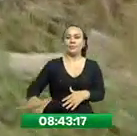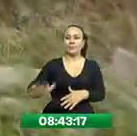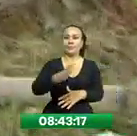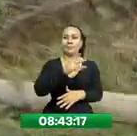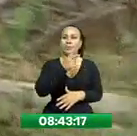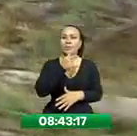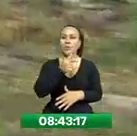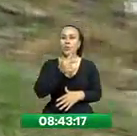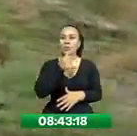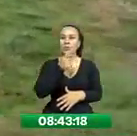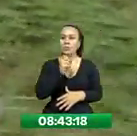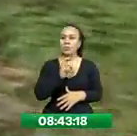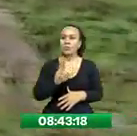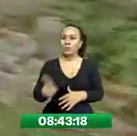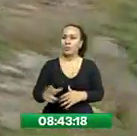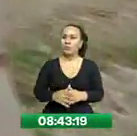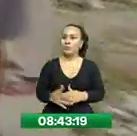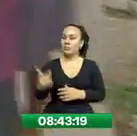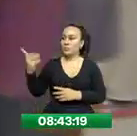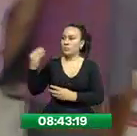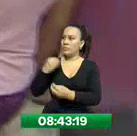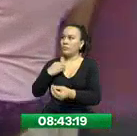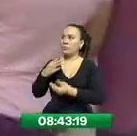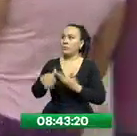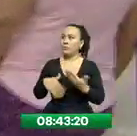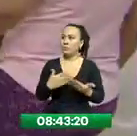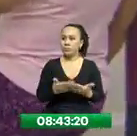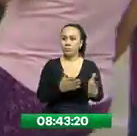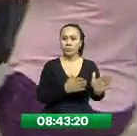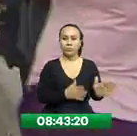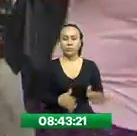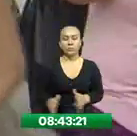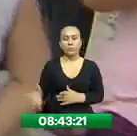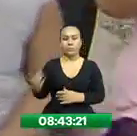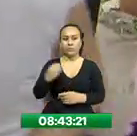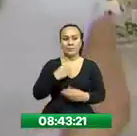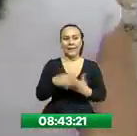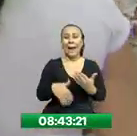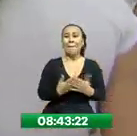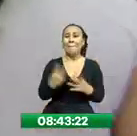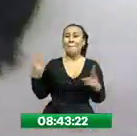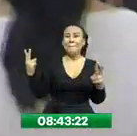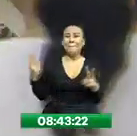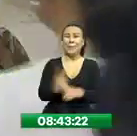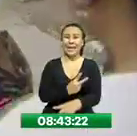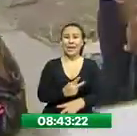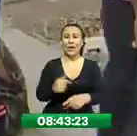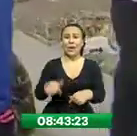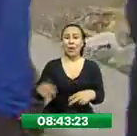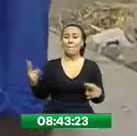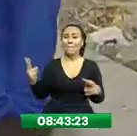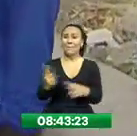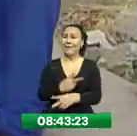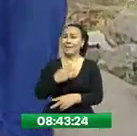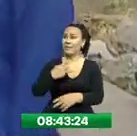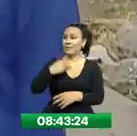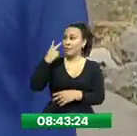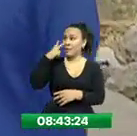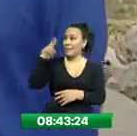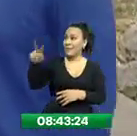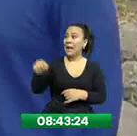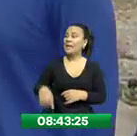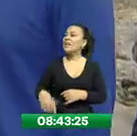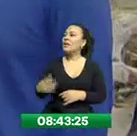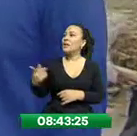callejón exactamente, específicamente, es el foco de peligrosidad. Caballero, muy buenos días. Consumen droga desde